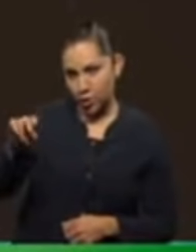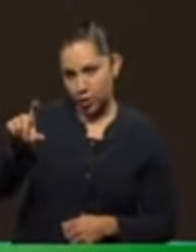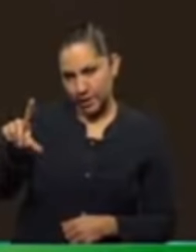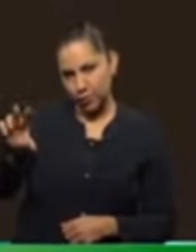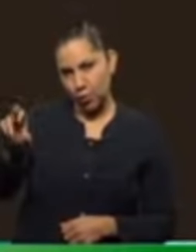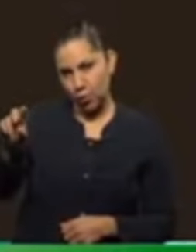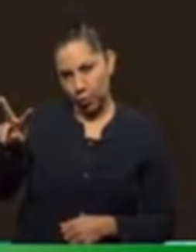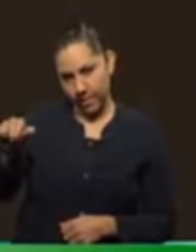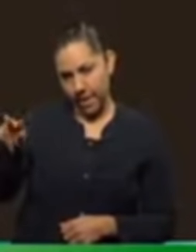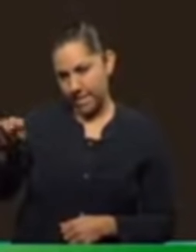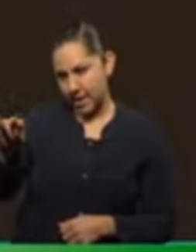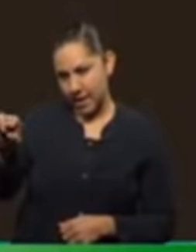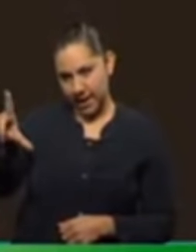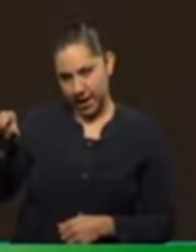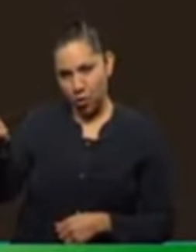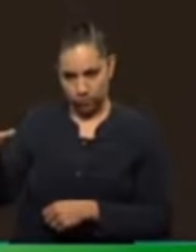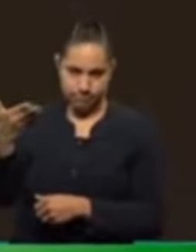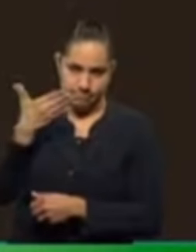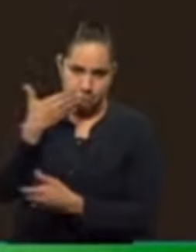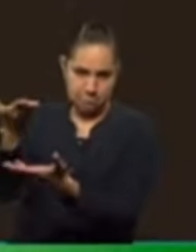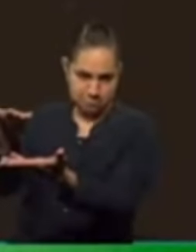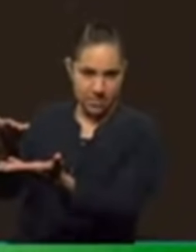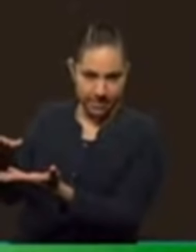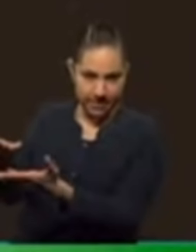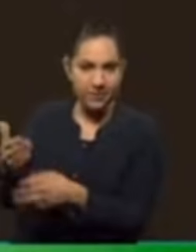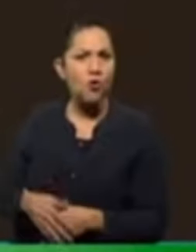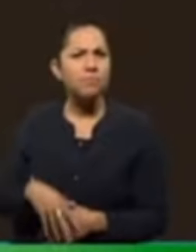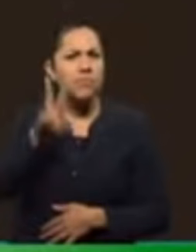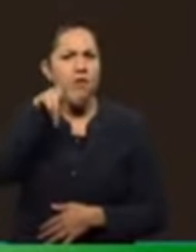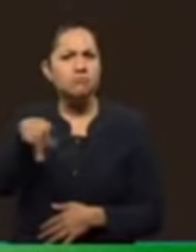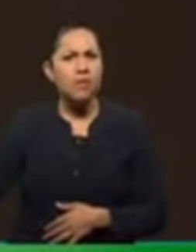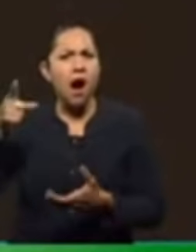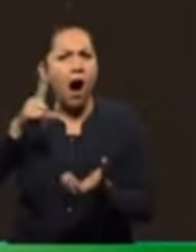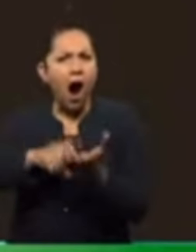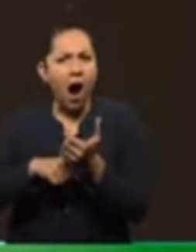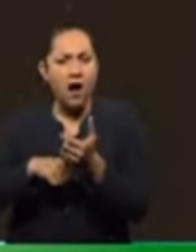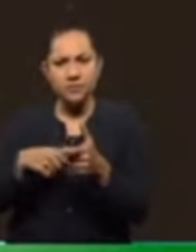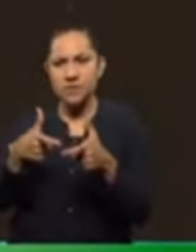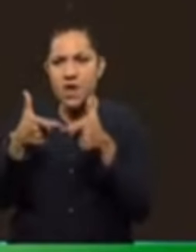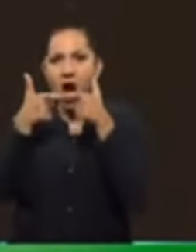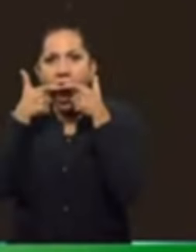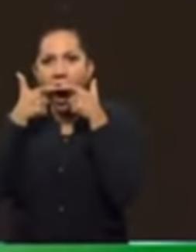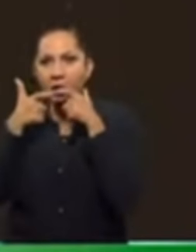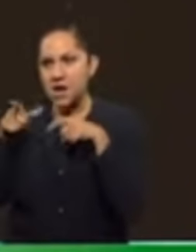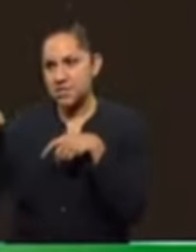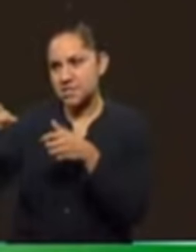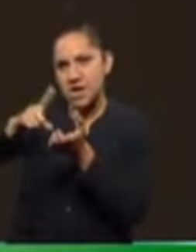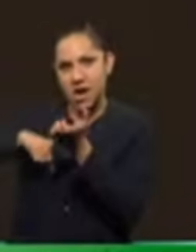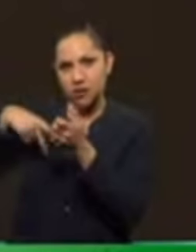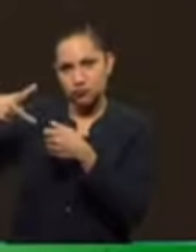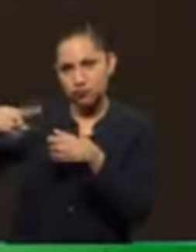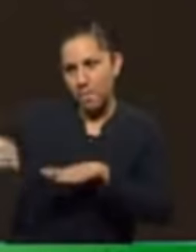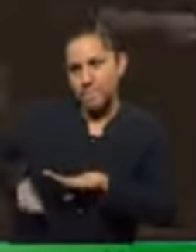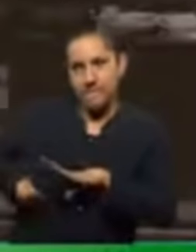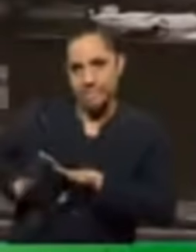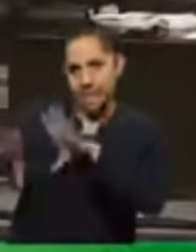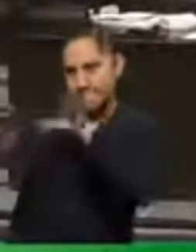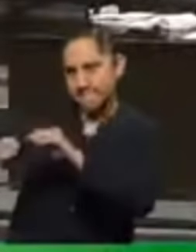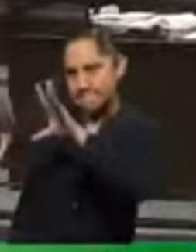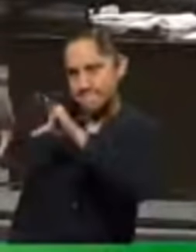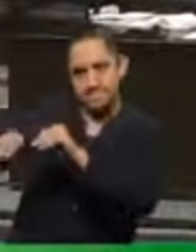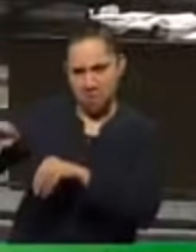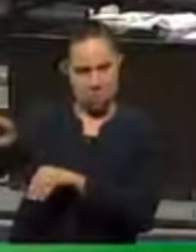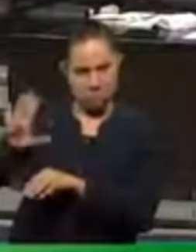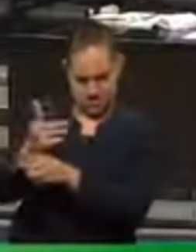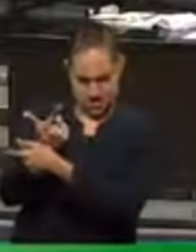Vianel. Eres tan bienvenido que puedes hablar sin mordaza, a diferencia de lo que impones arbitrariamente en el Instituto Nacional Electoral.